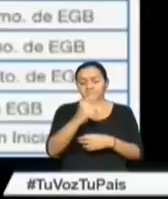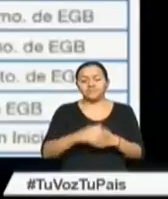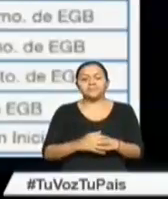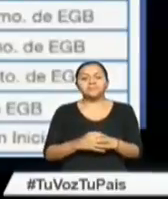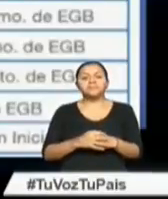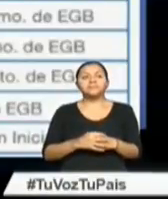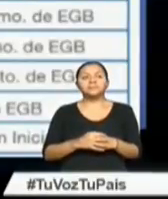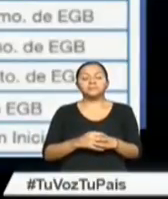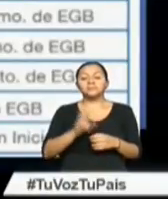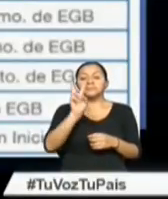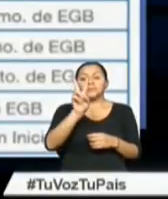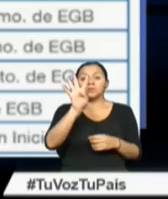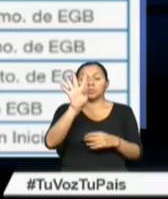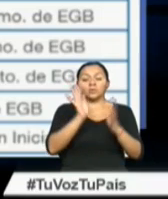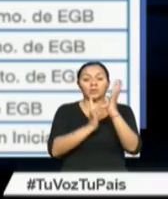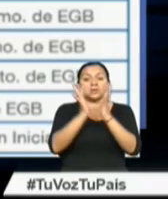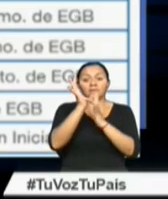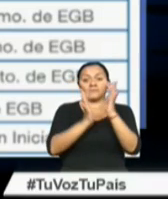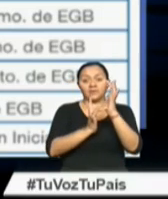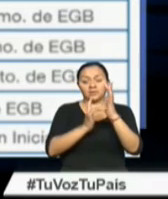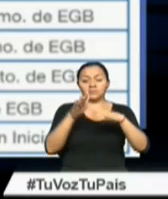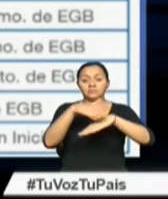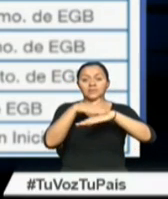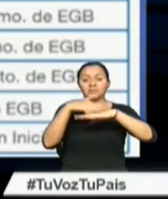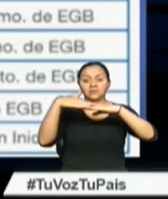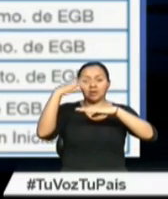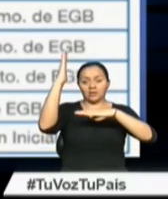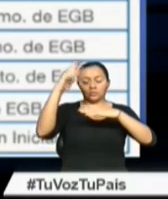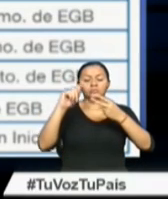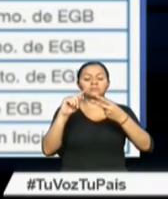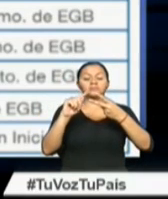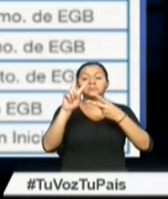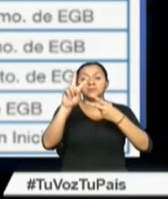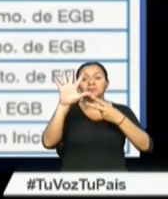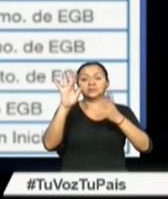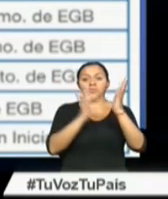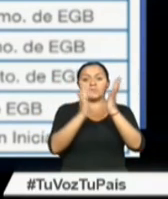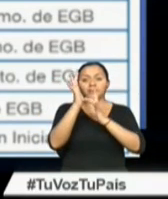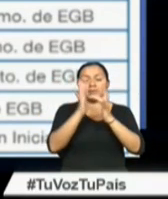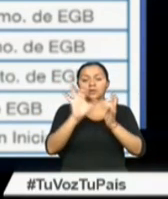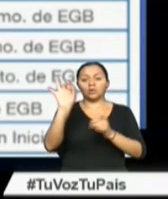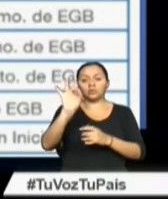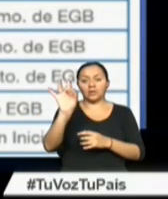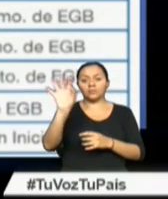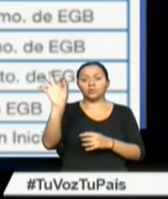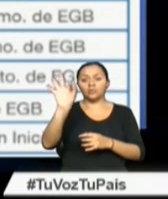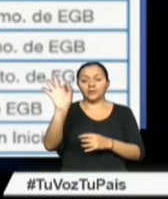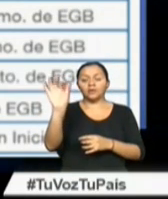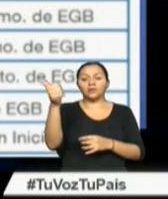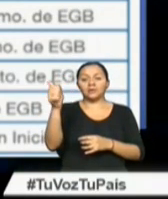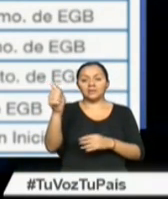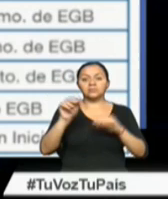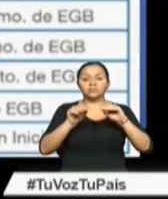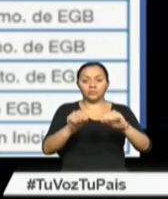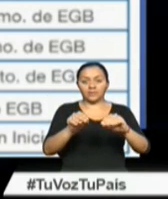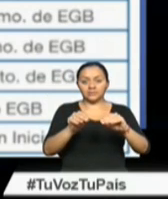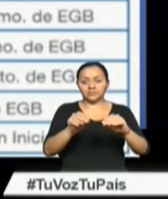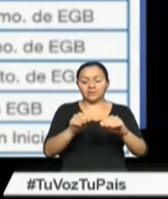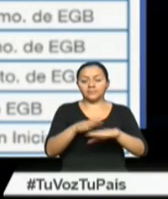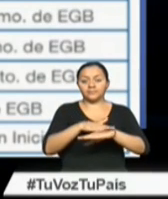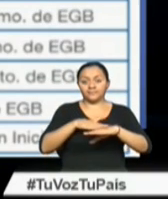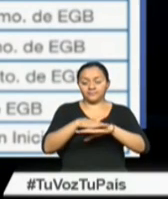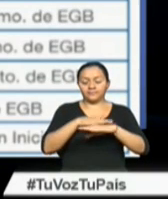manera. 24 de abril, bachillerato. 25 de abril, octavo, noveno y décimo de educación general